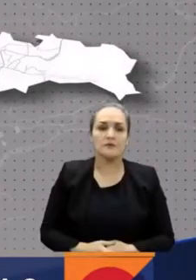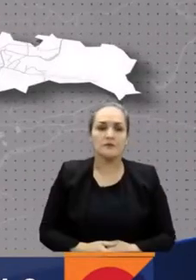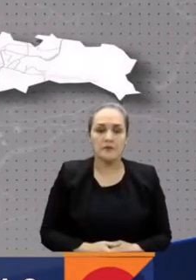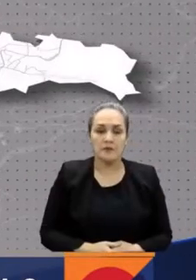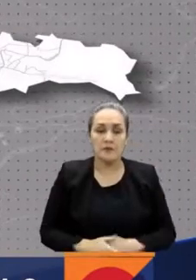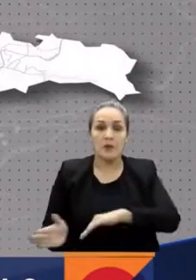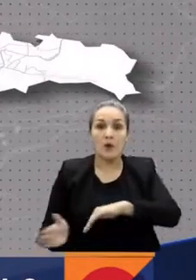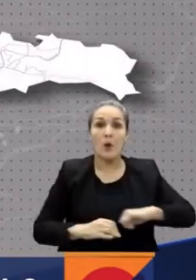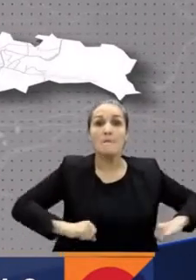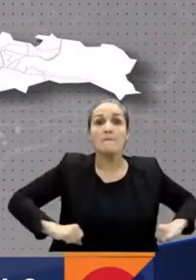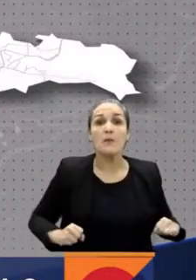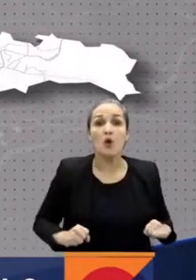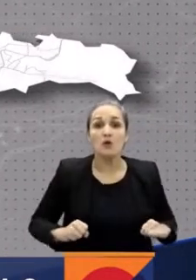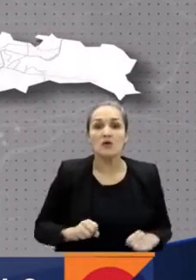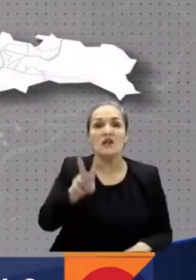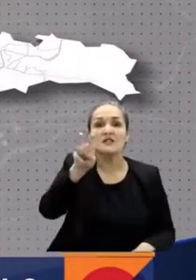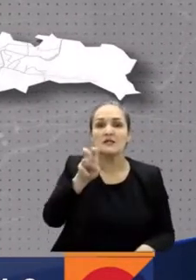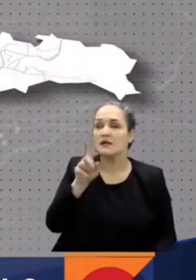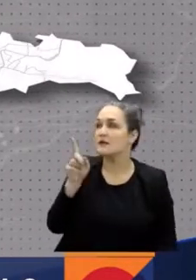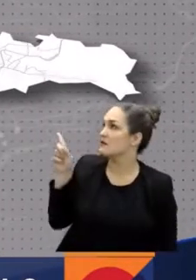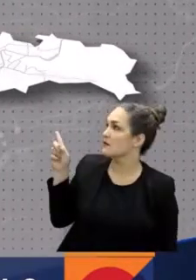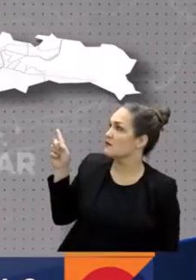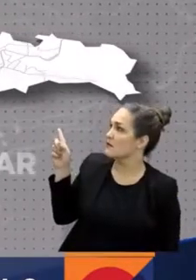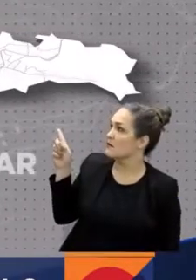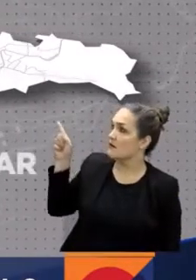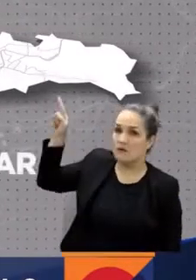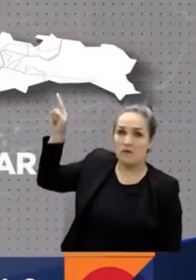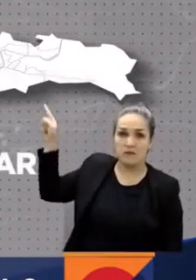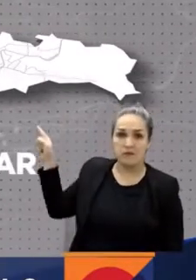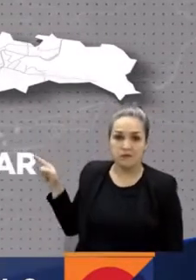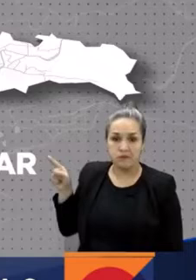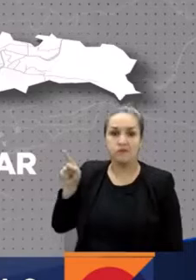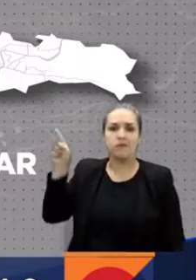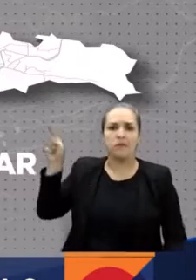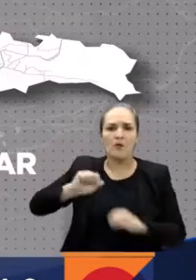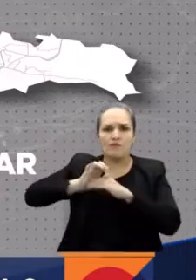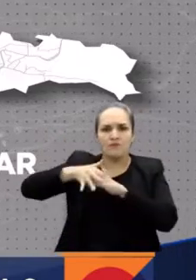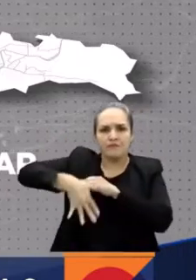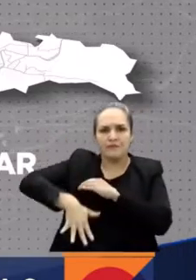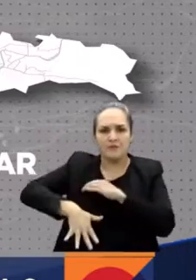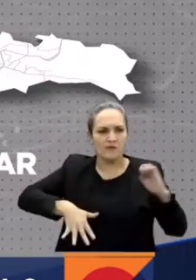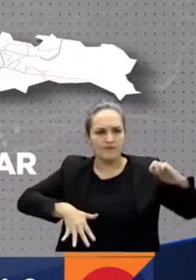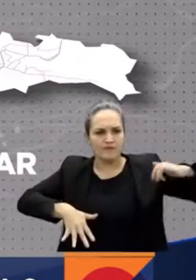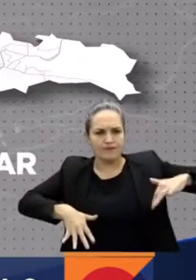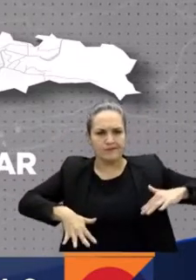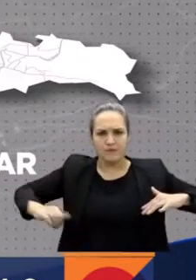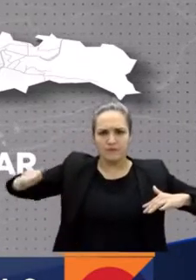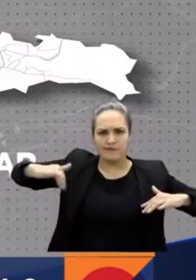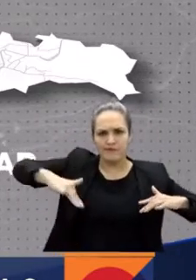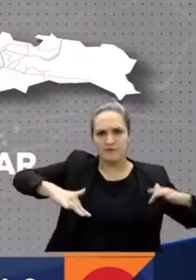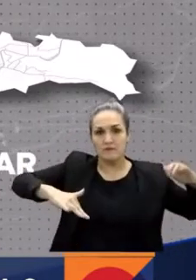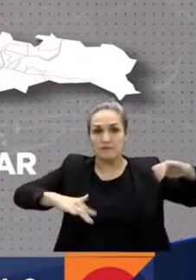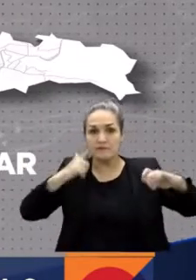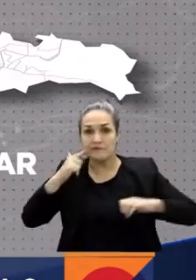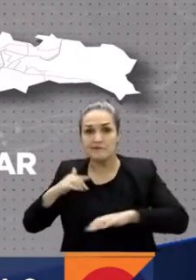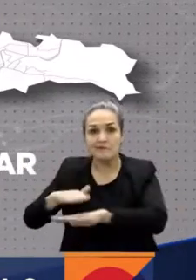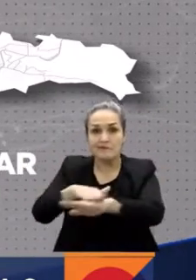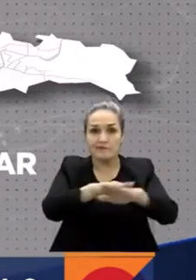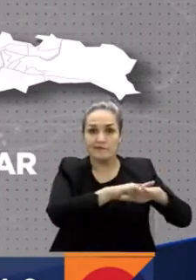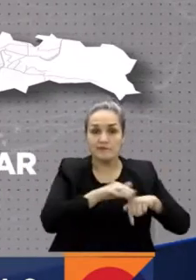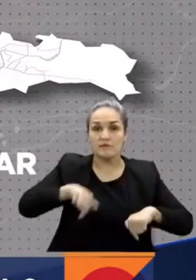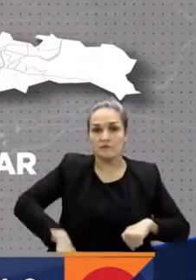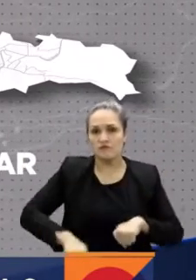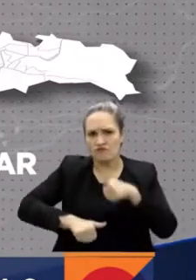Y en Bogotá son 7 los sectores en alerta por movimientos de remoción en masa a los que las autoridades les hacen